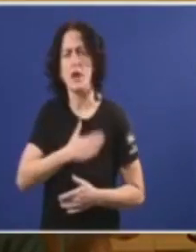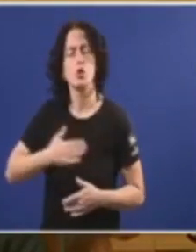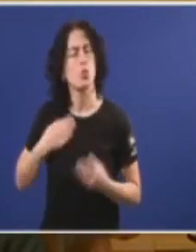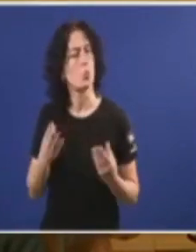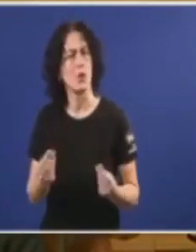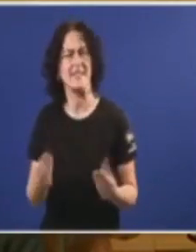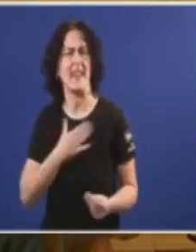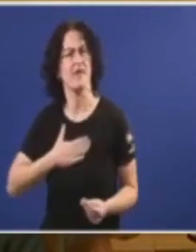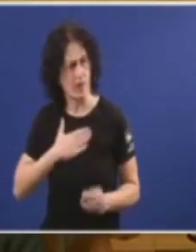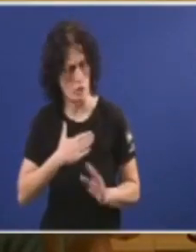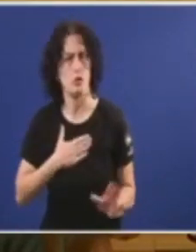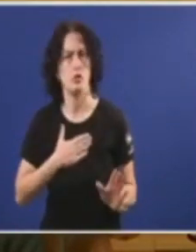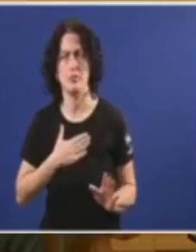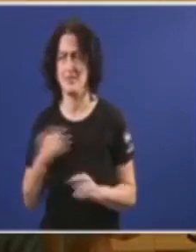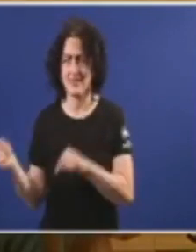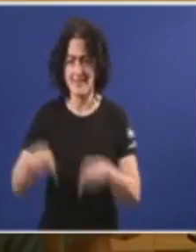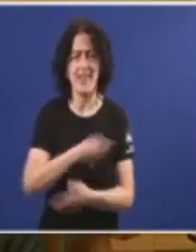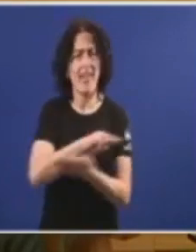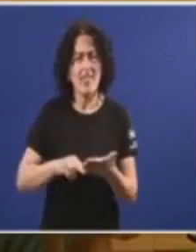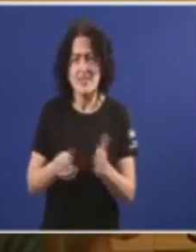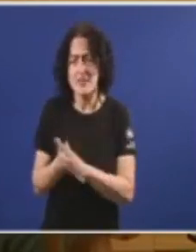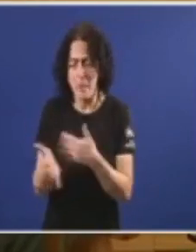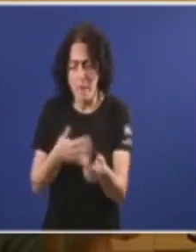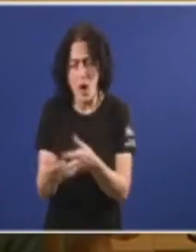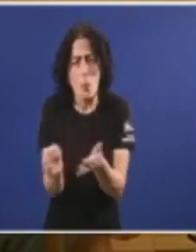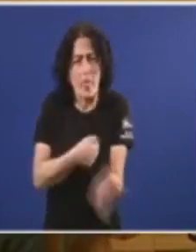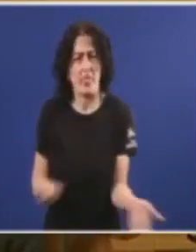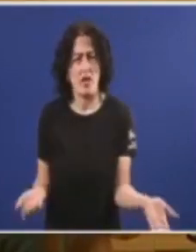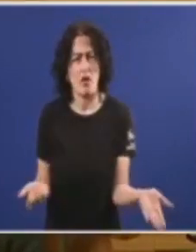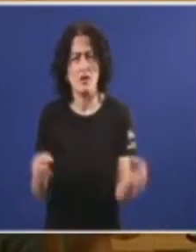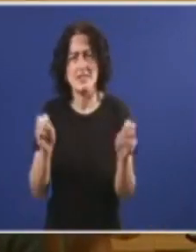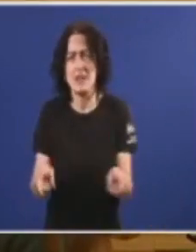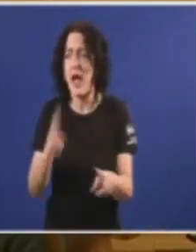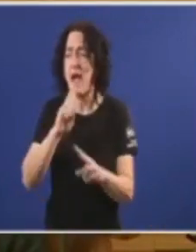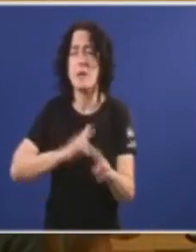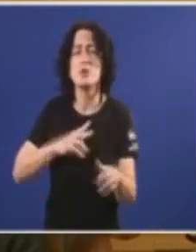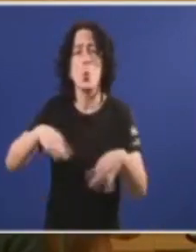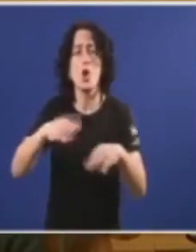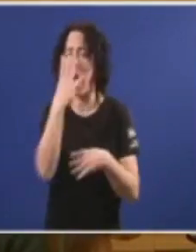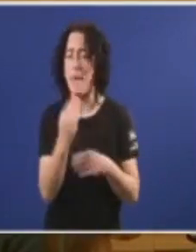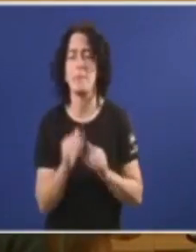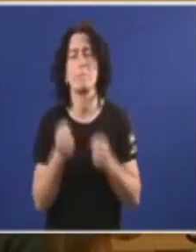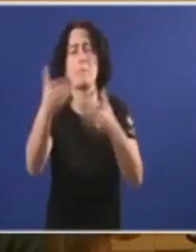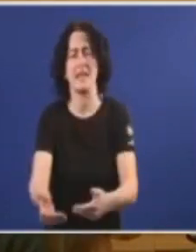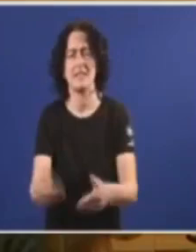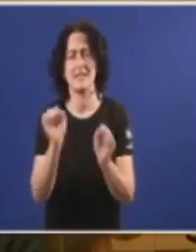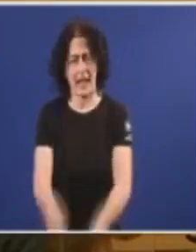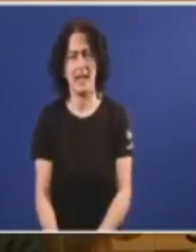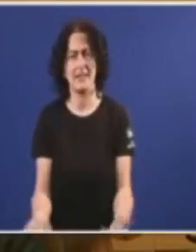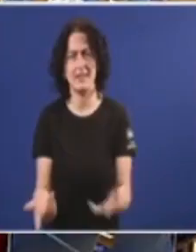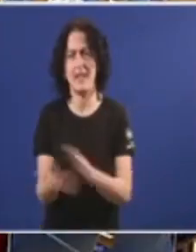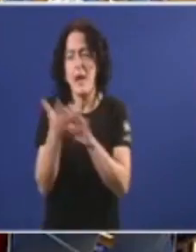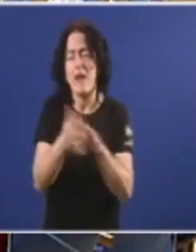moi satisfactorio cando ven a Galiza cas mans baleiras e o único que nos anuncia é un novo retraso no AVE. Ten que falar de